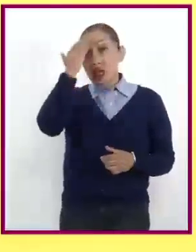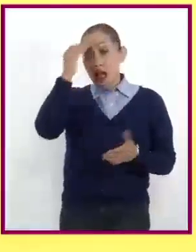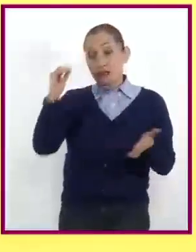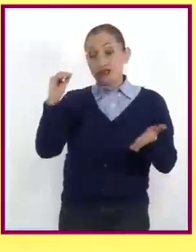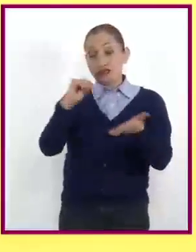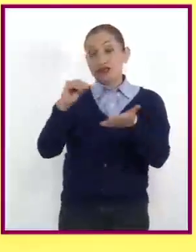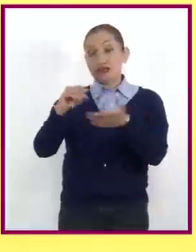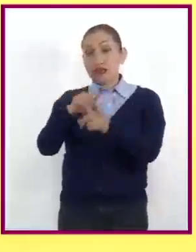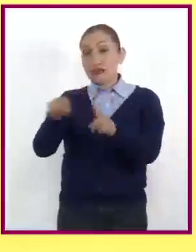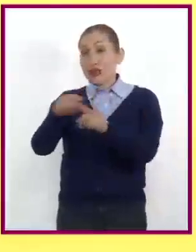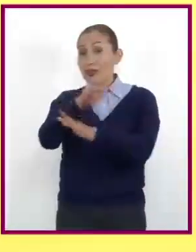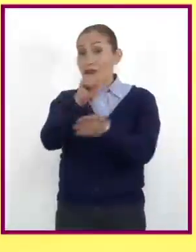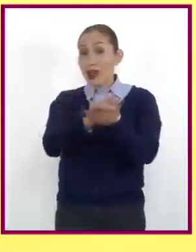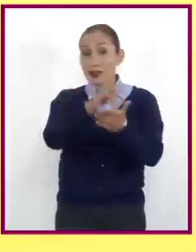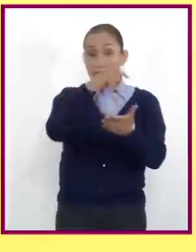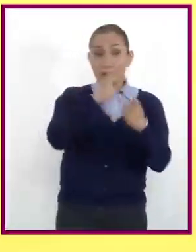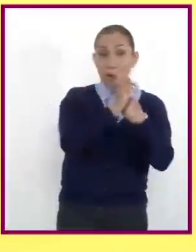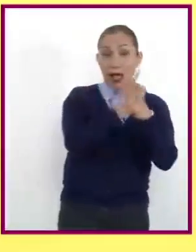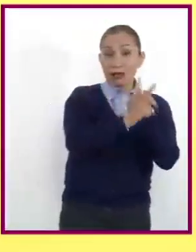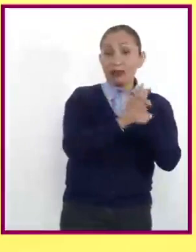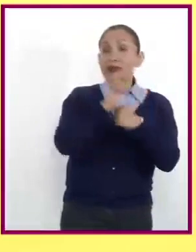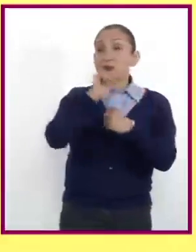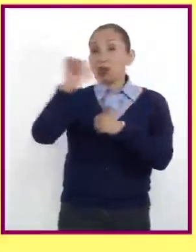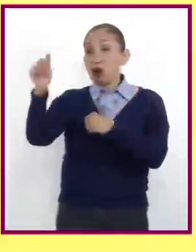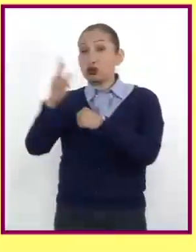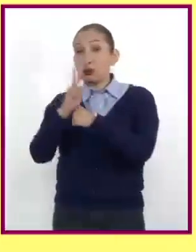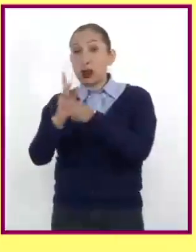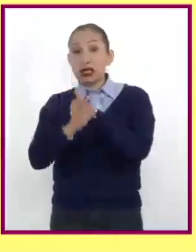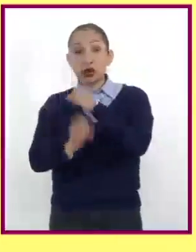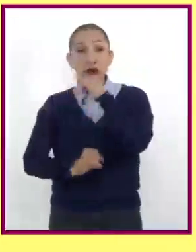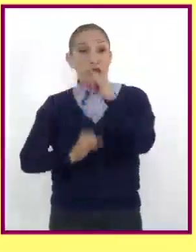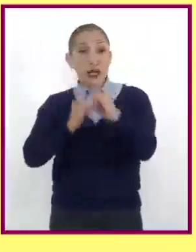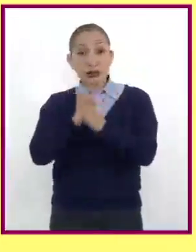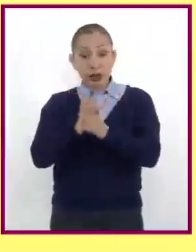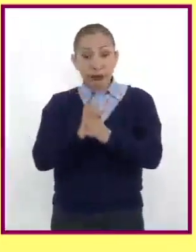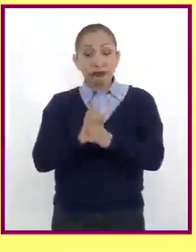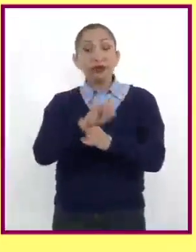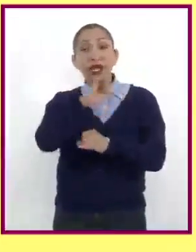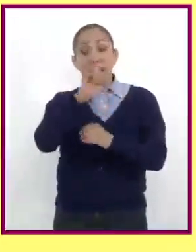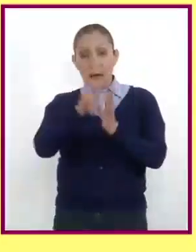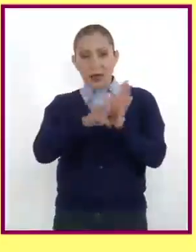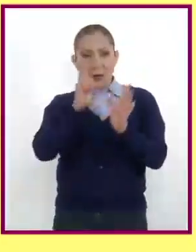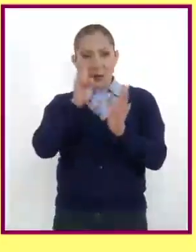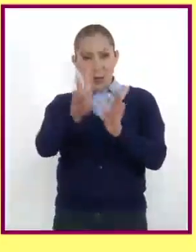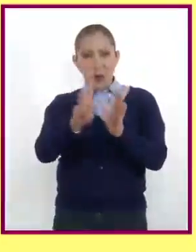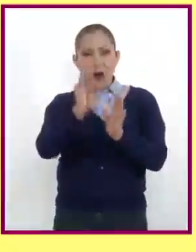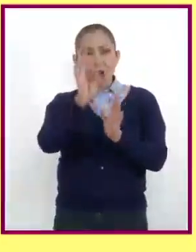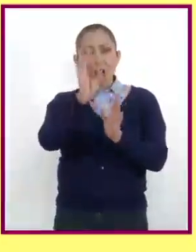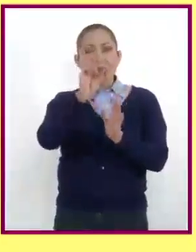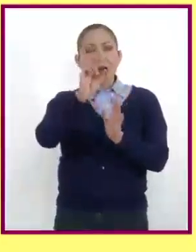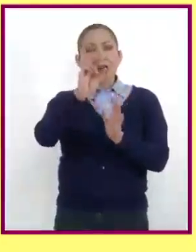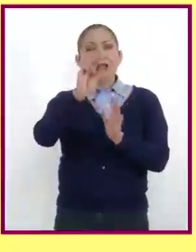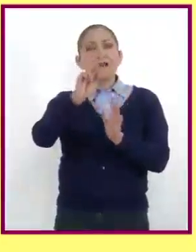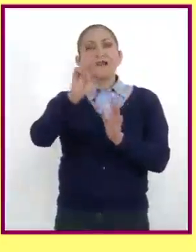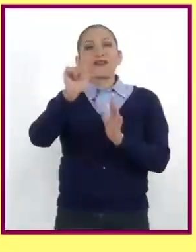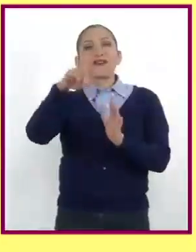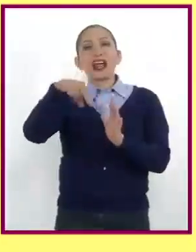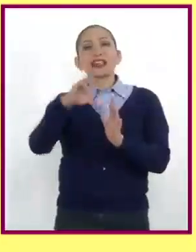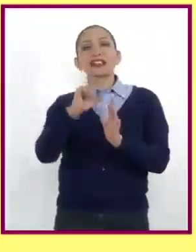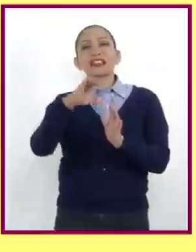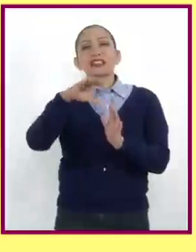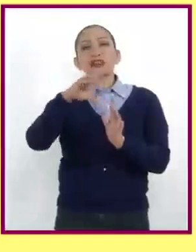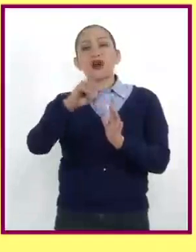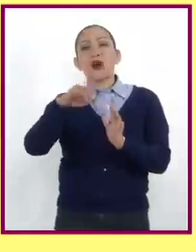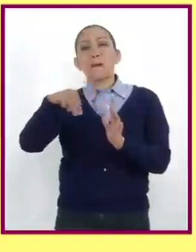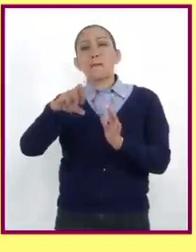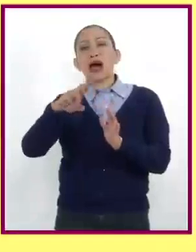las diferentes leyes nacionales e internacionales. En el video anterior, conocimos la historia de Francisco y Margarita, dos